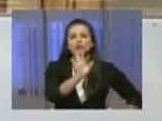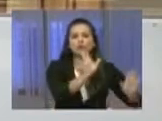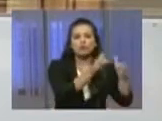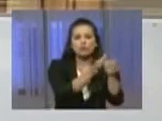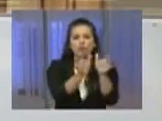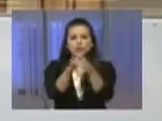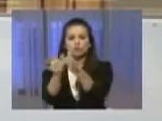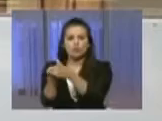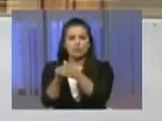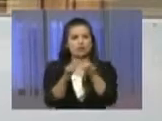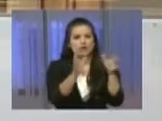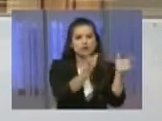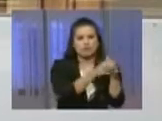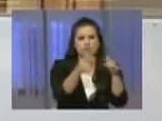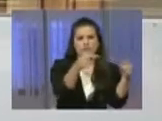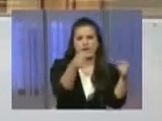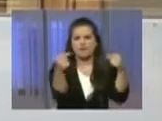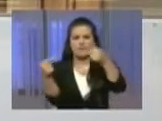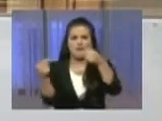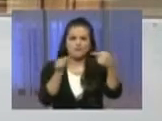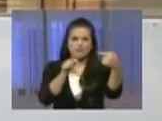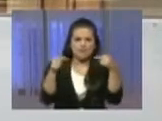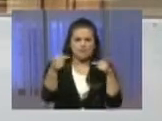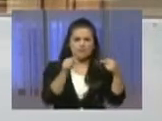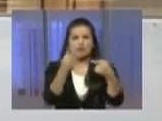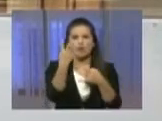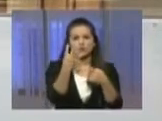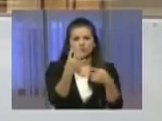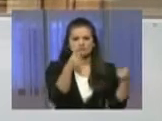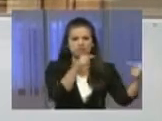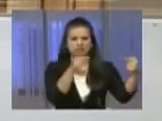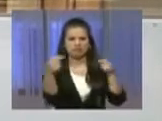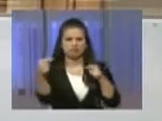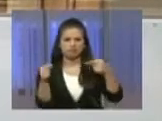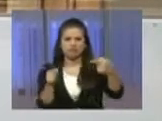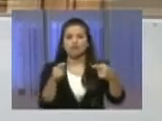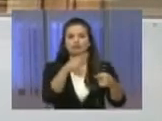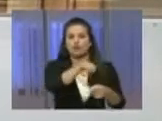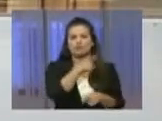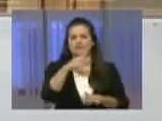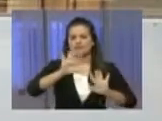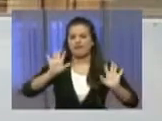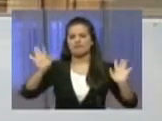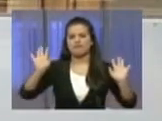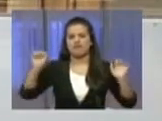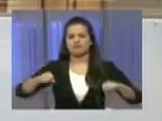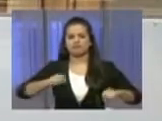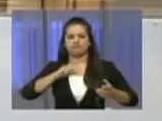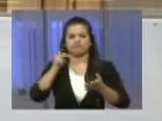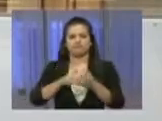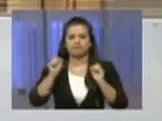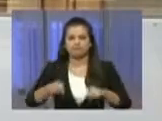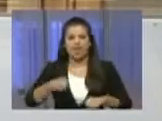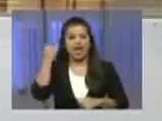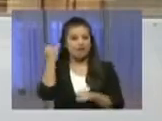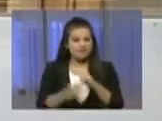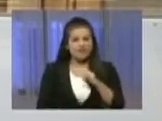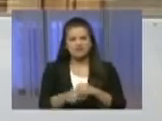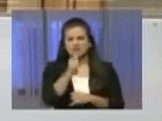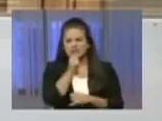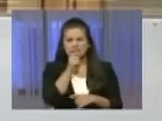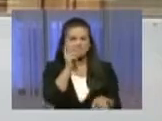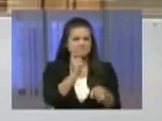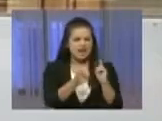peleando con el otro y todos dicen Ya llegamos y al final Quién es el